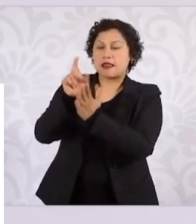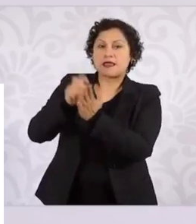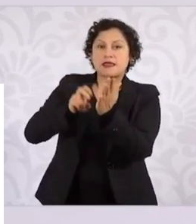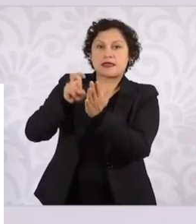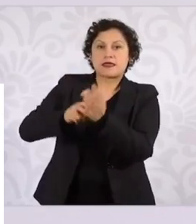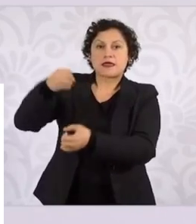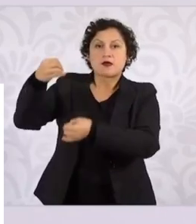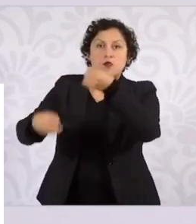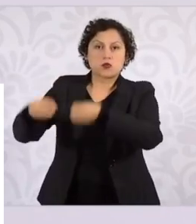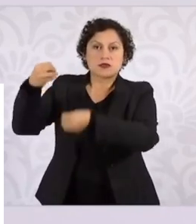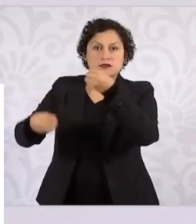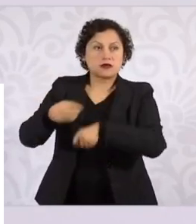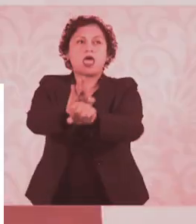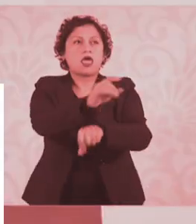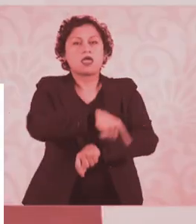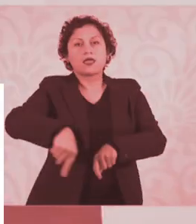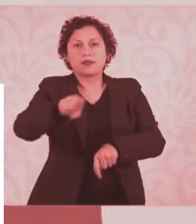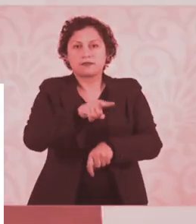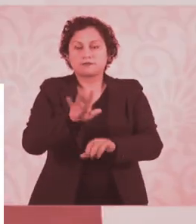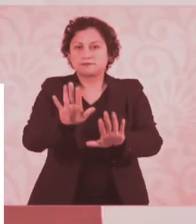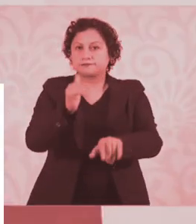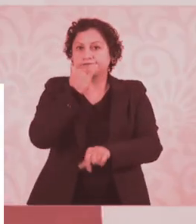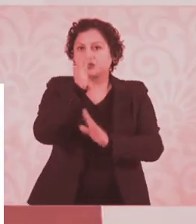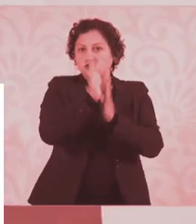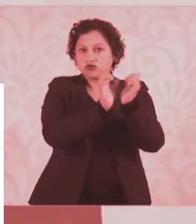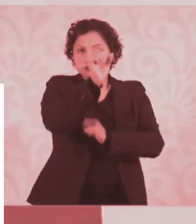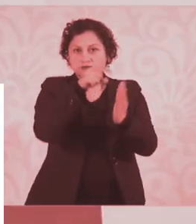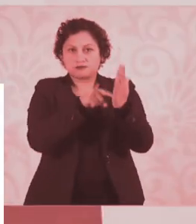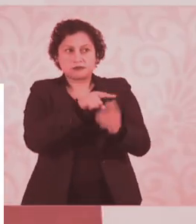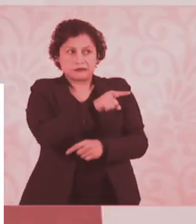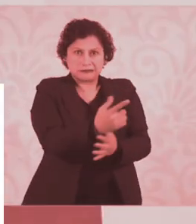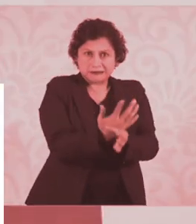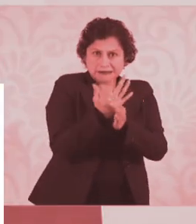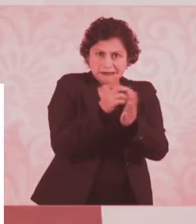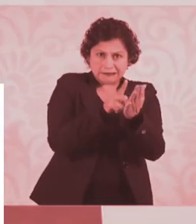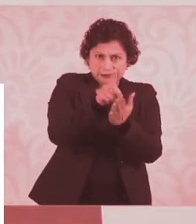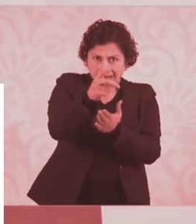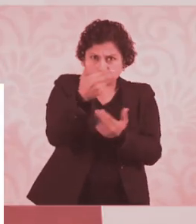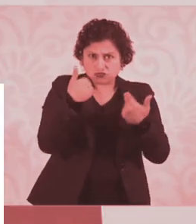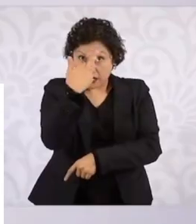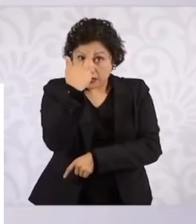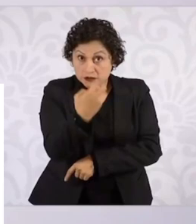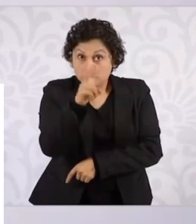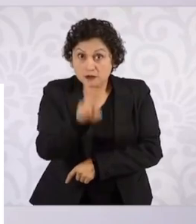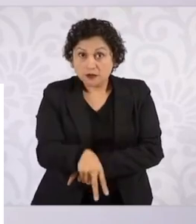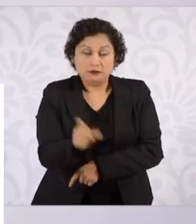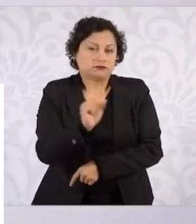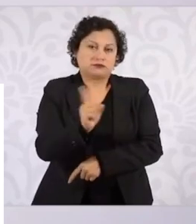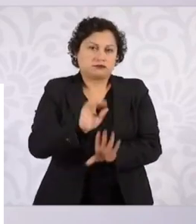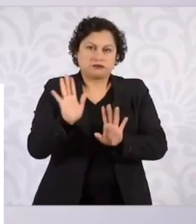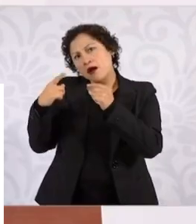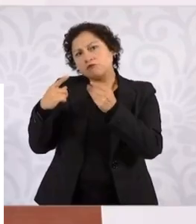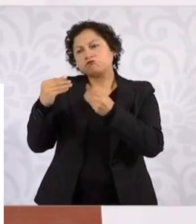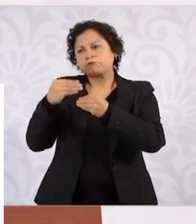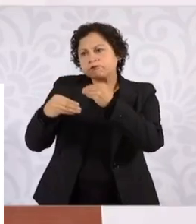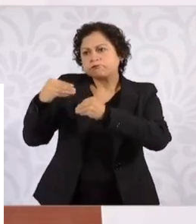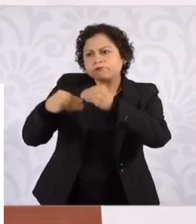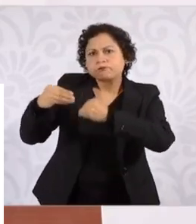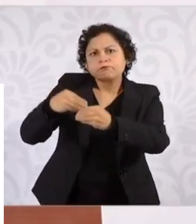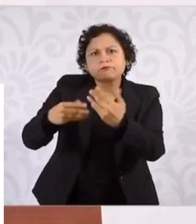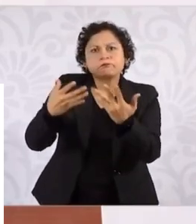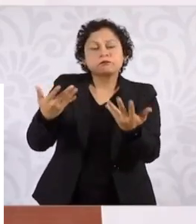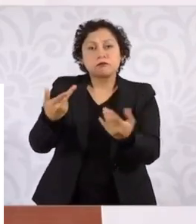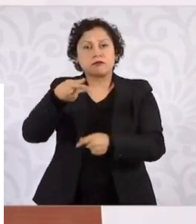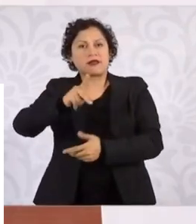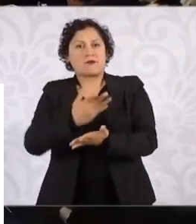Judicial constitucional. Dicen que por derechos humanos. ¿Cuál violación a los derechos humanos? Pero además, el pueblo de México